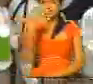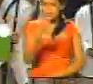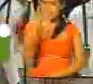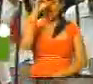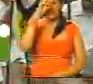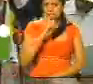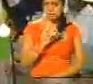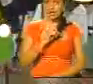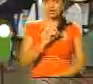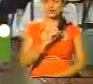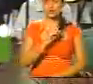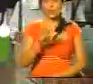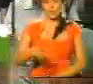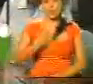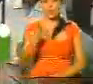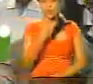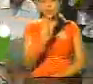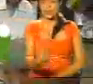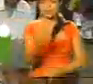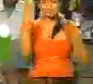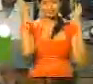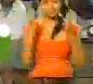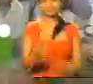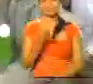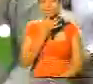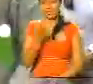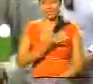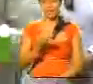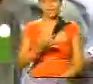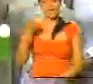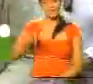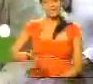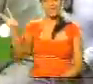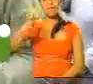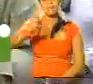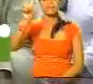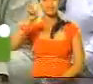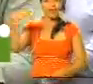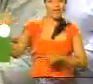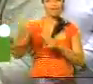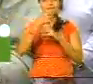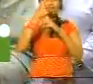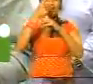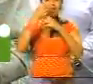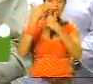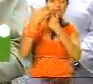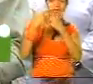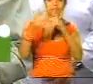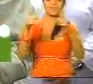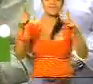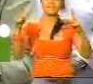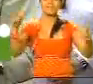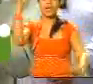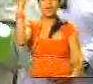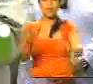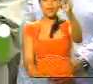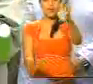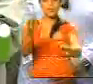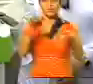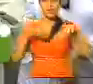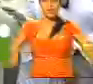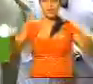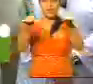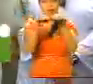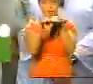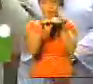50 años, podremos decir definitivamente que Venezuela ha conquistado la libertad, la justicia y la